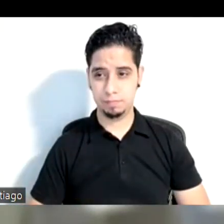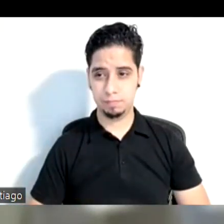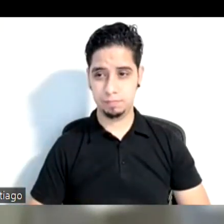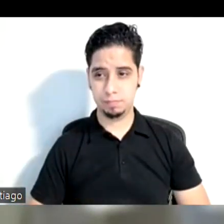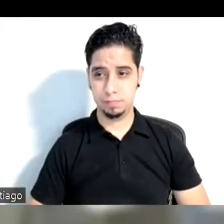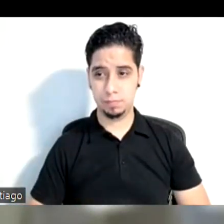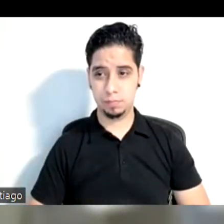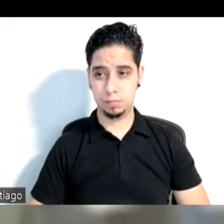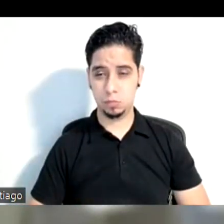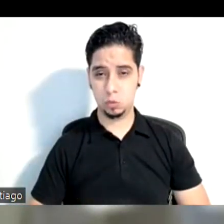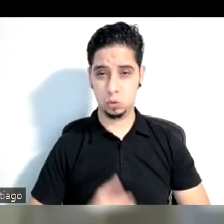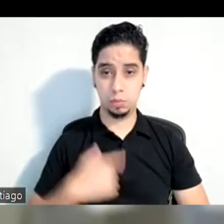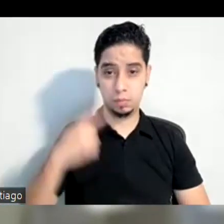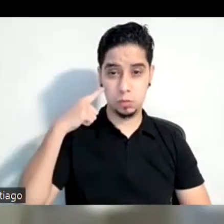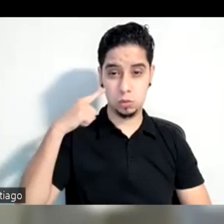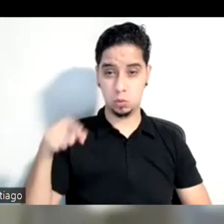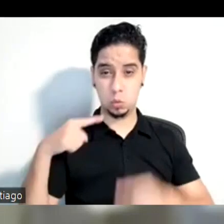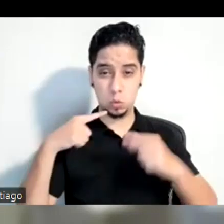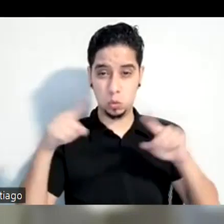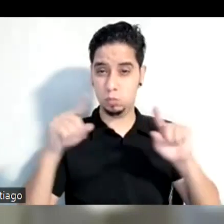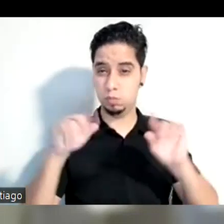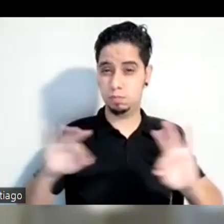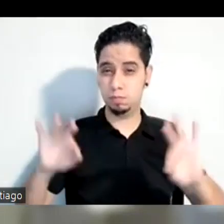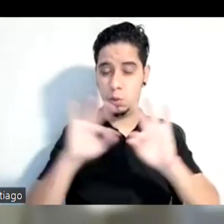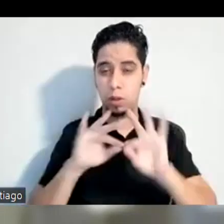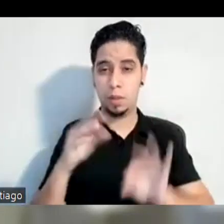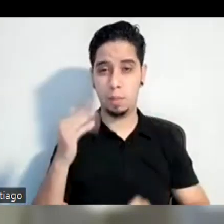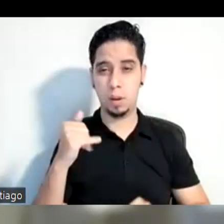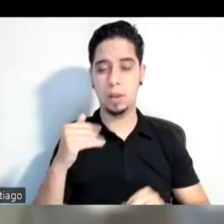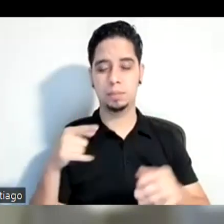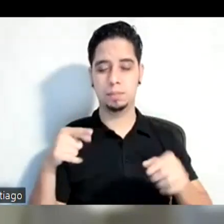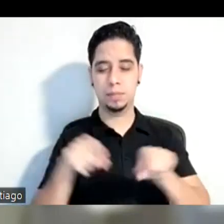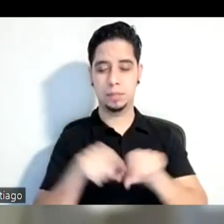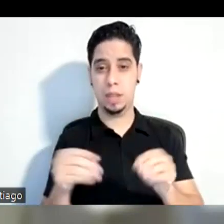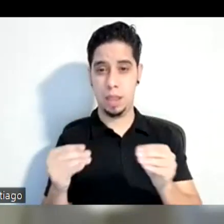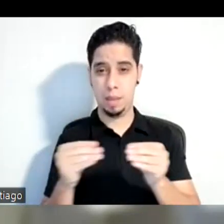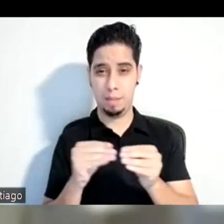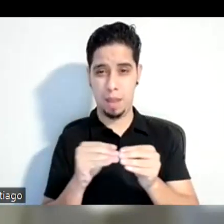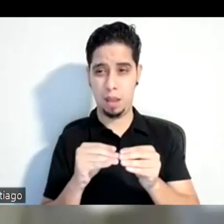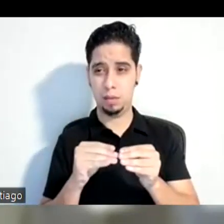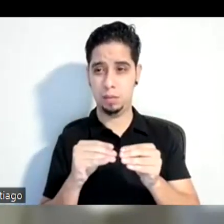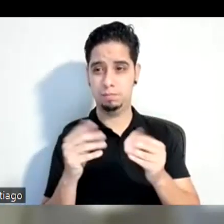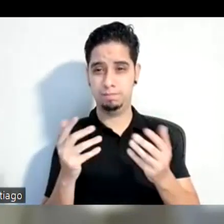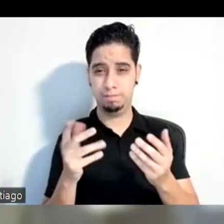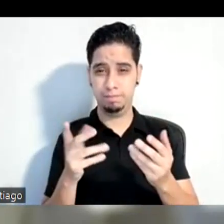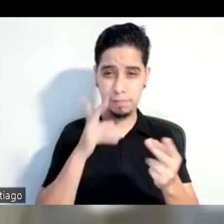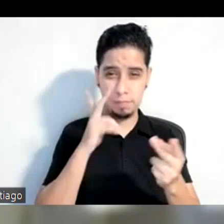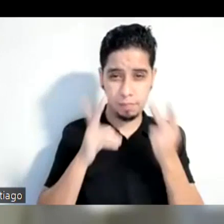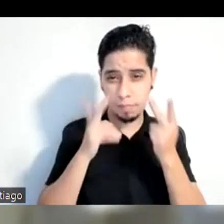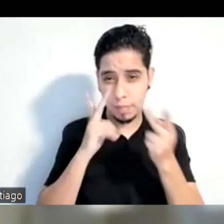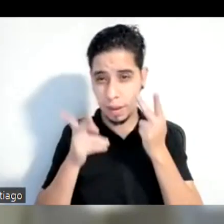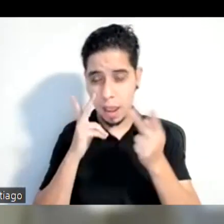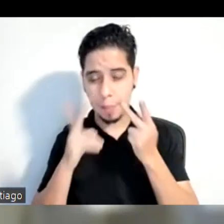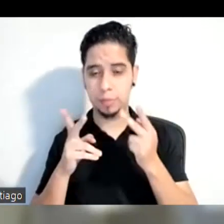Ese, pues, yo entiendo que es un logro bien significativo porque mientras más visual, mientras más veamos a la comunidad